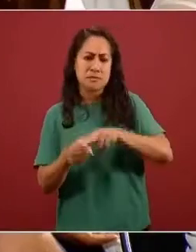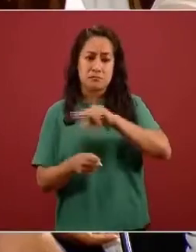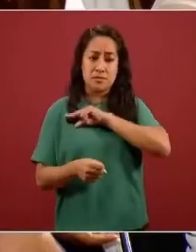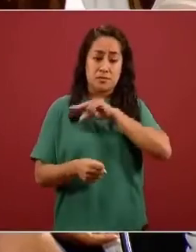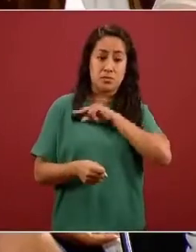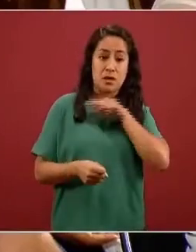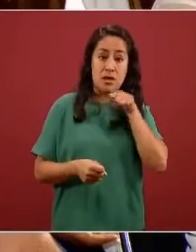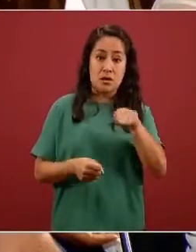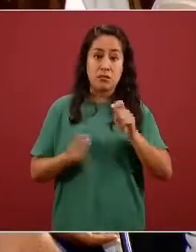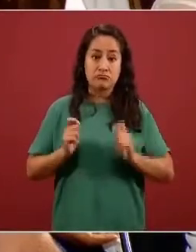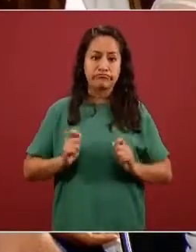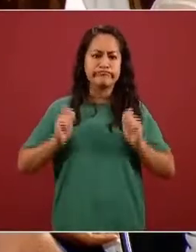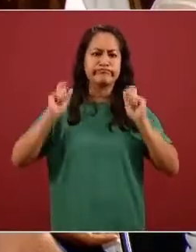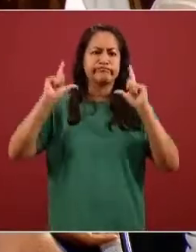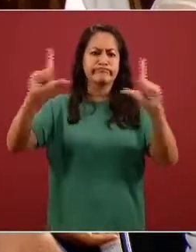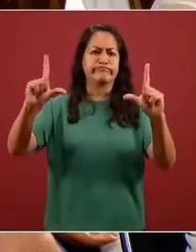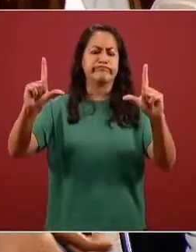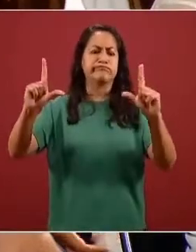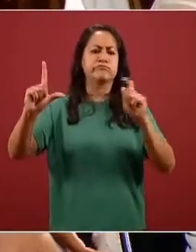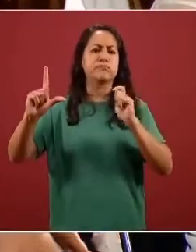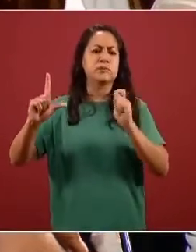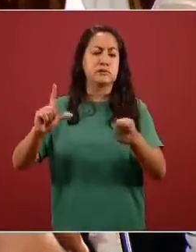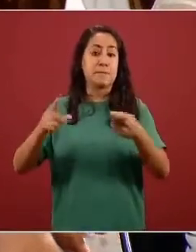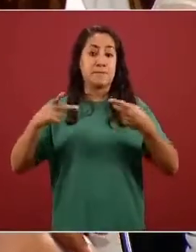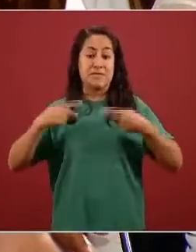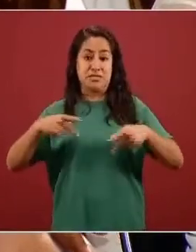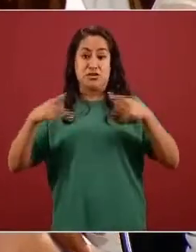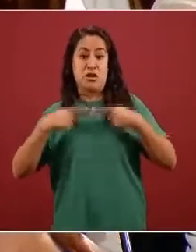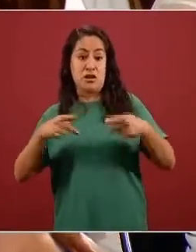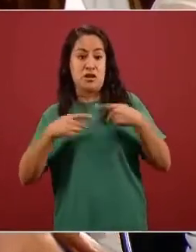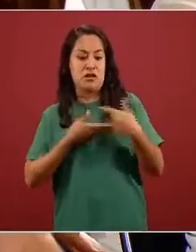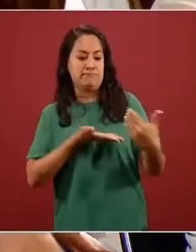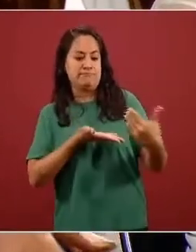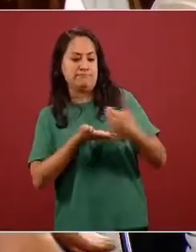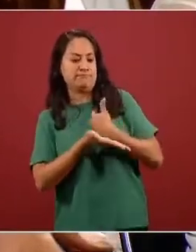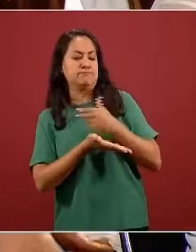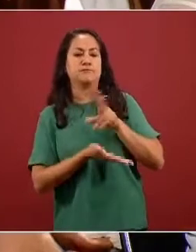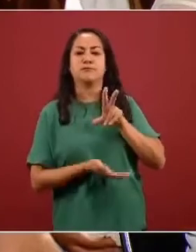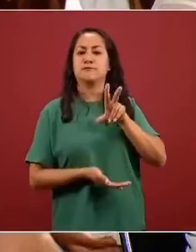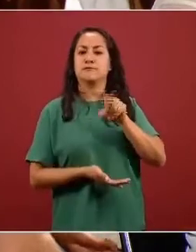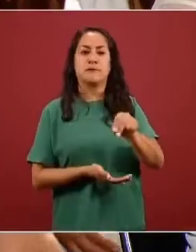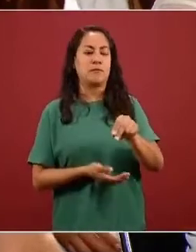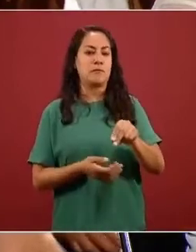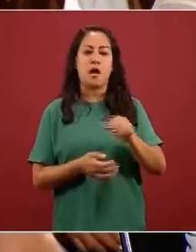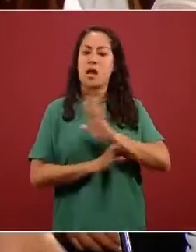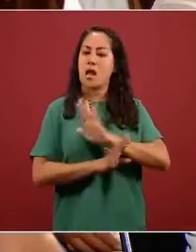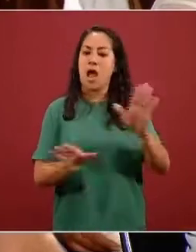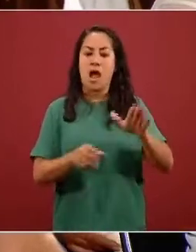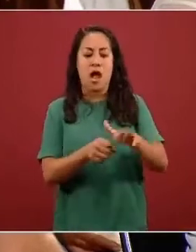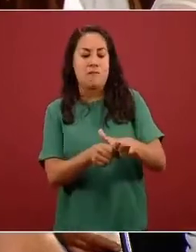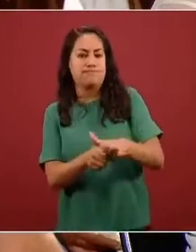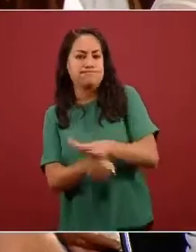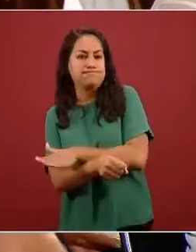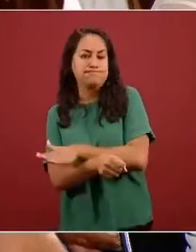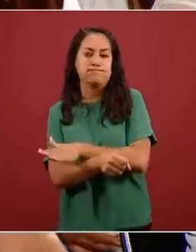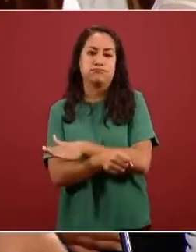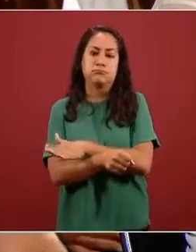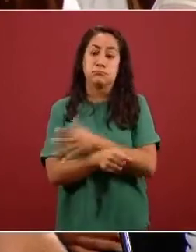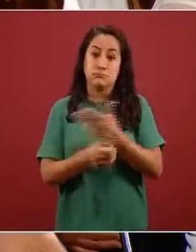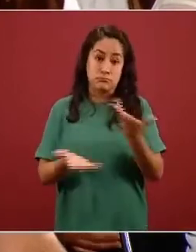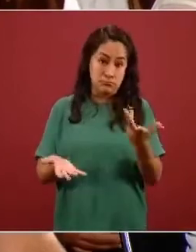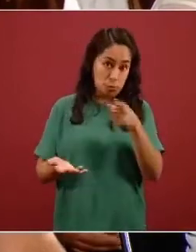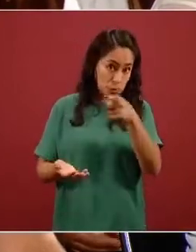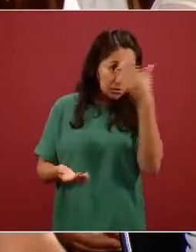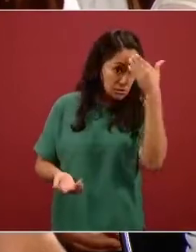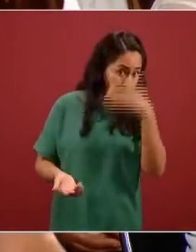los que ya no pueden recibir a pacientes. Si ustedes ya habían previsto esta situación, la otra pregunta sería si los